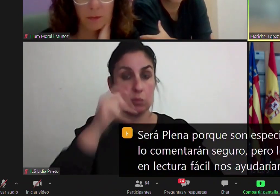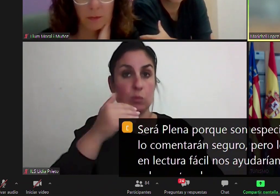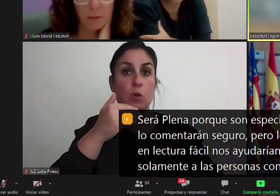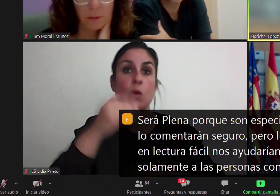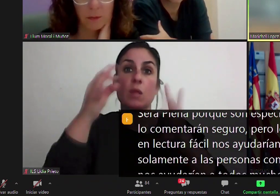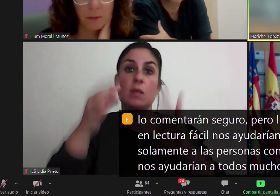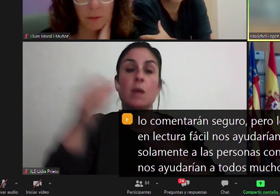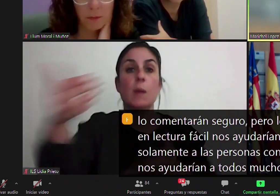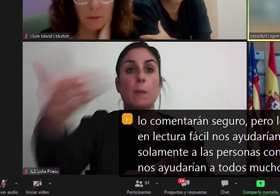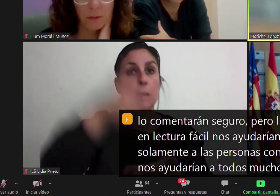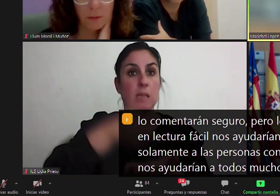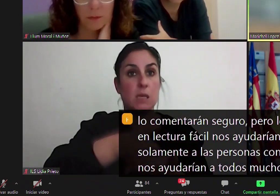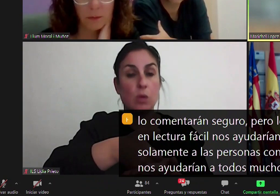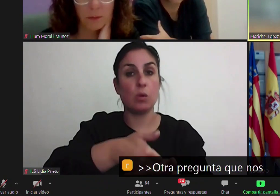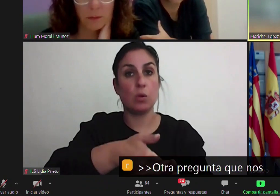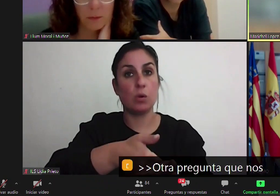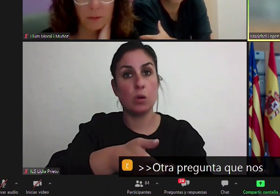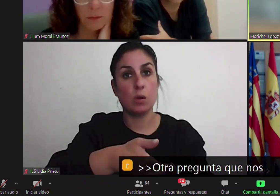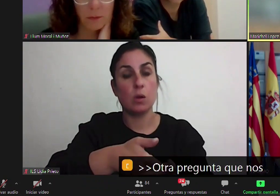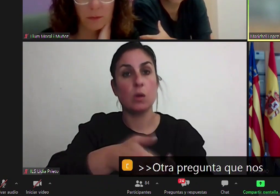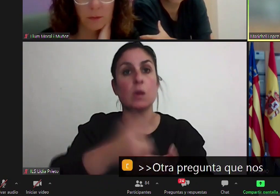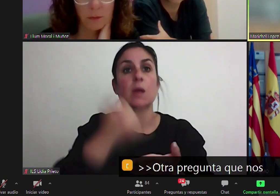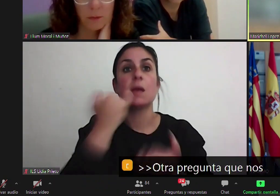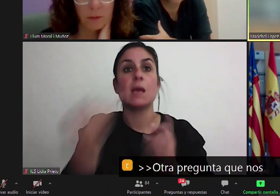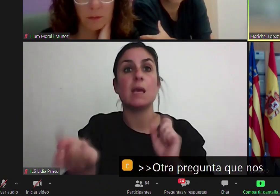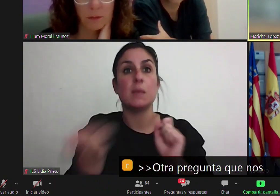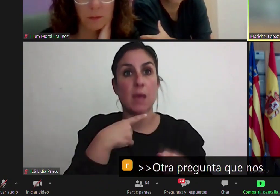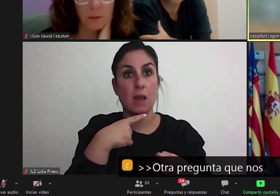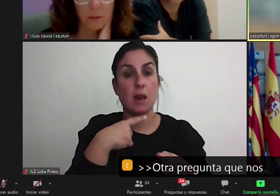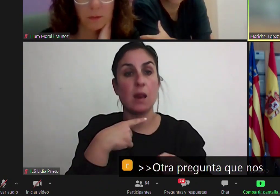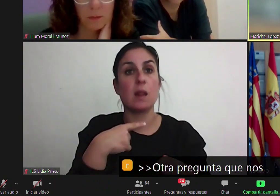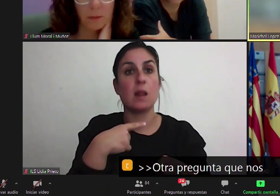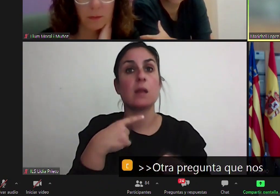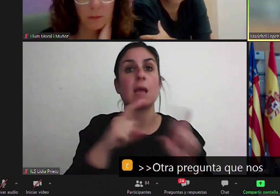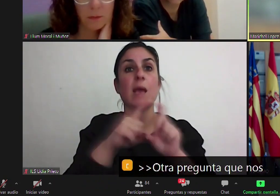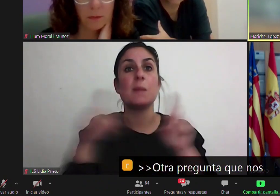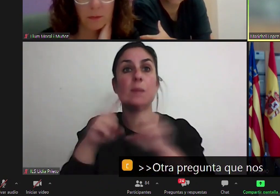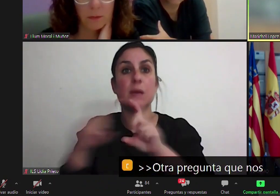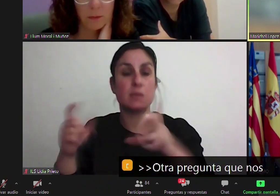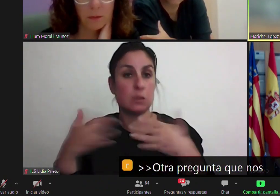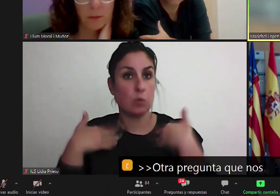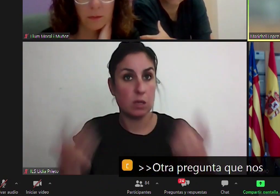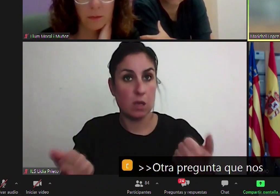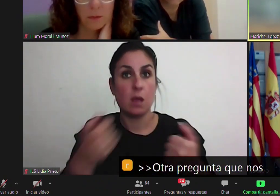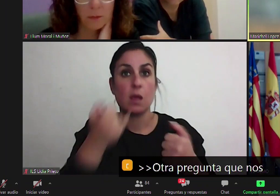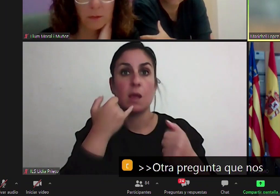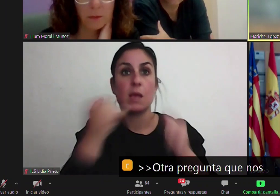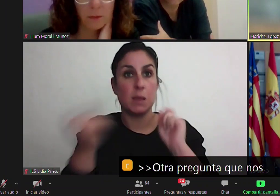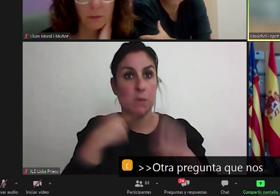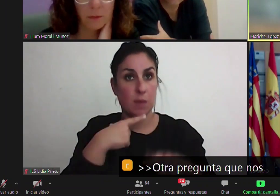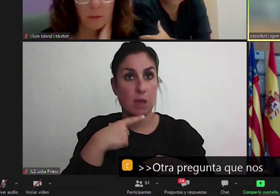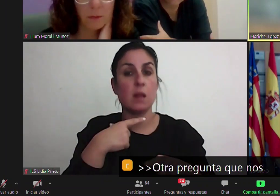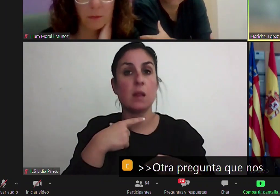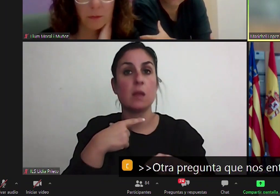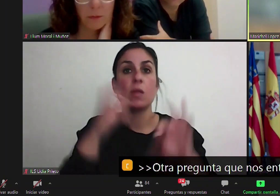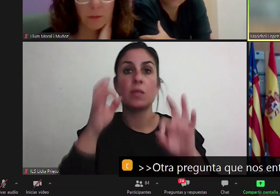la petición por correo electrónico con todas las empresas que quieran al final de todas las jornadas, indicando a las que han